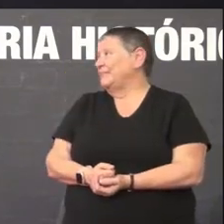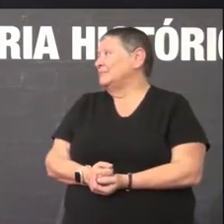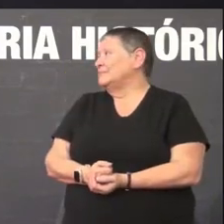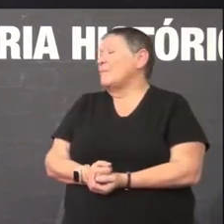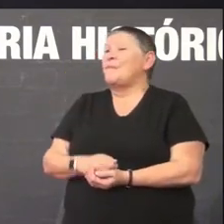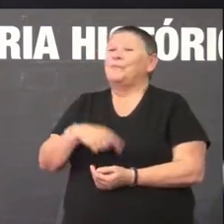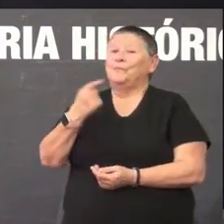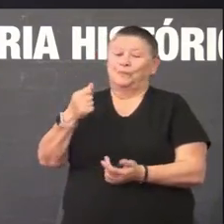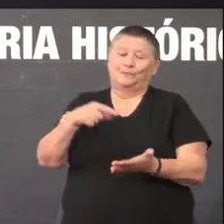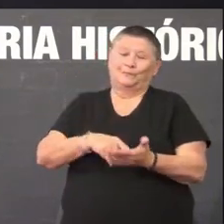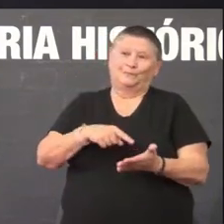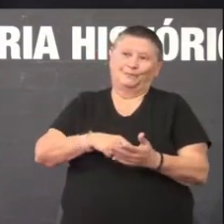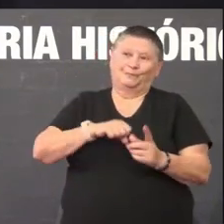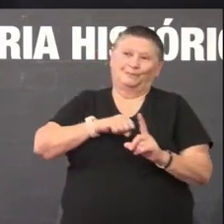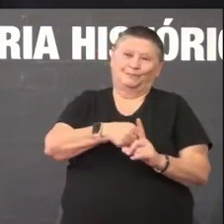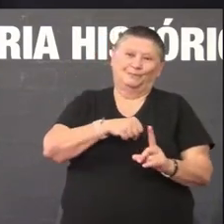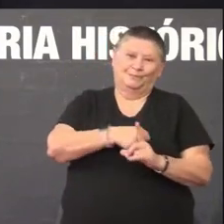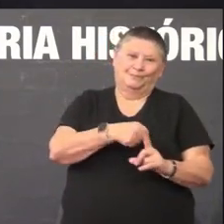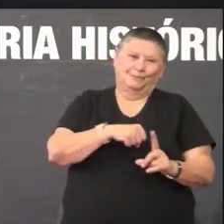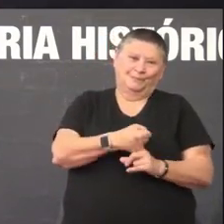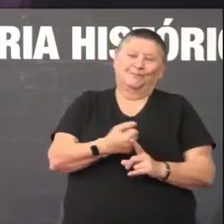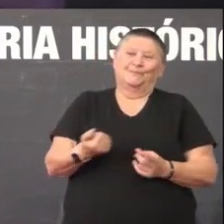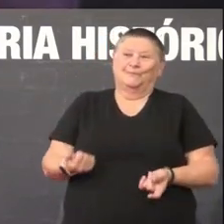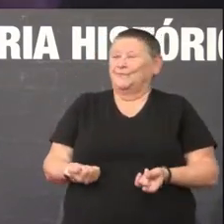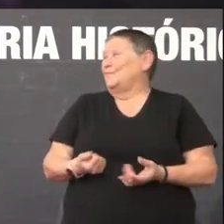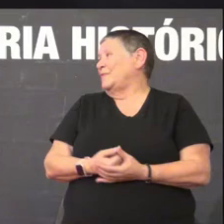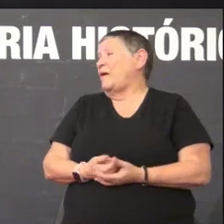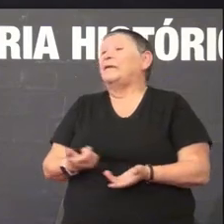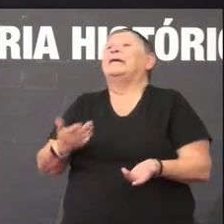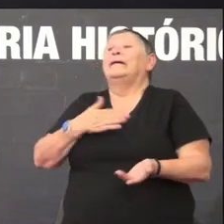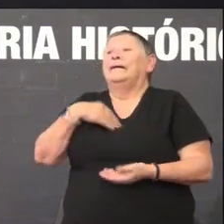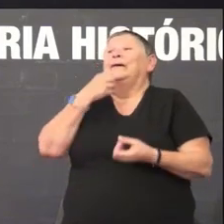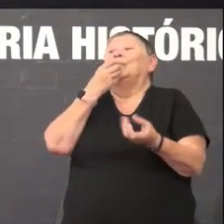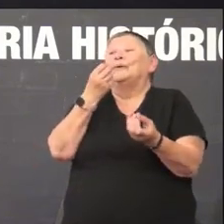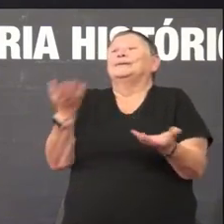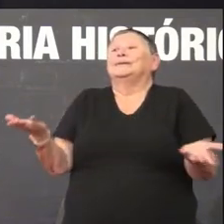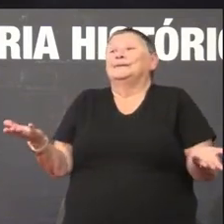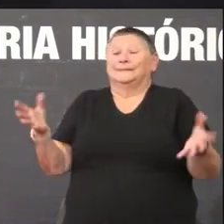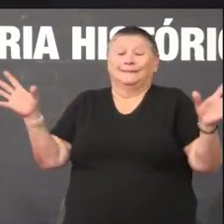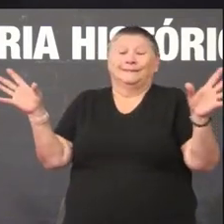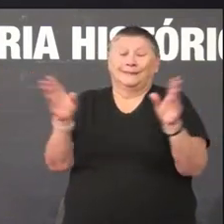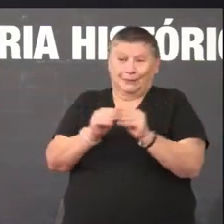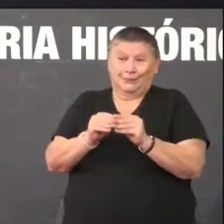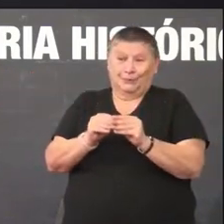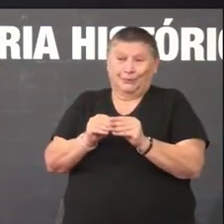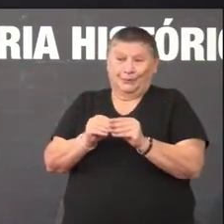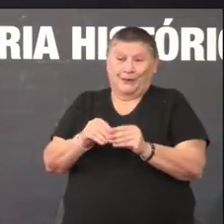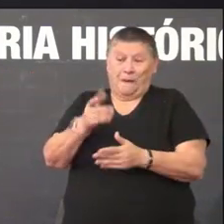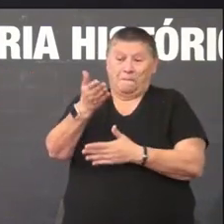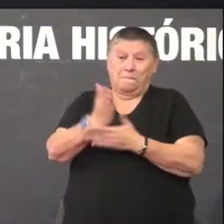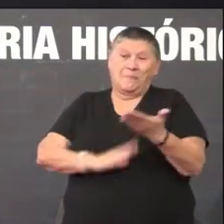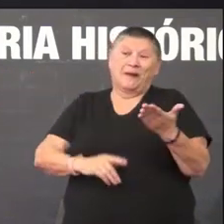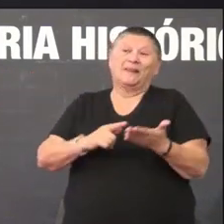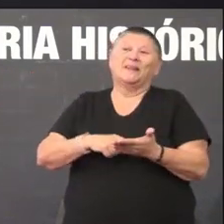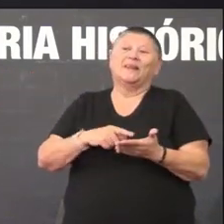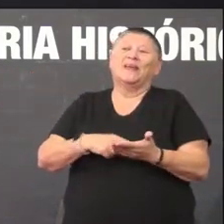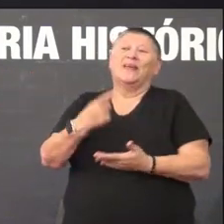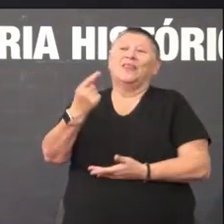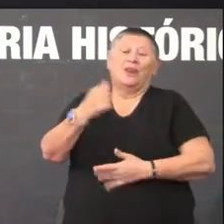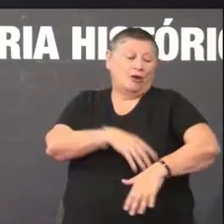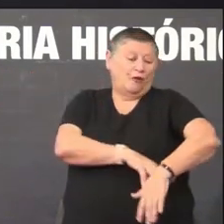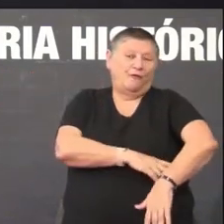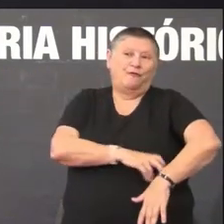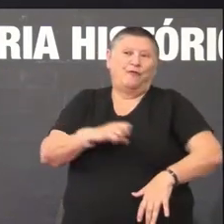Chantajeó y ya está. ¿Qué queréis que os cuente? Pues, en resumen, una parte con fondos reservados,